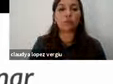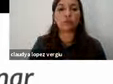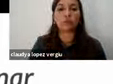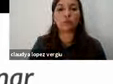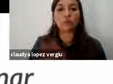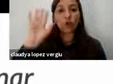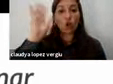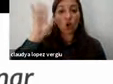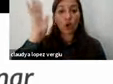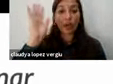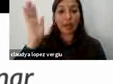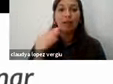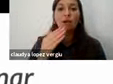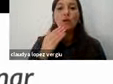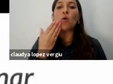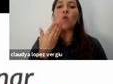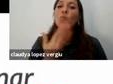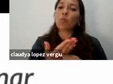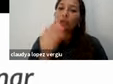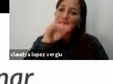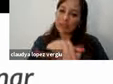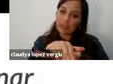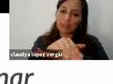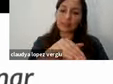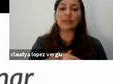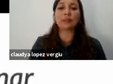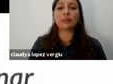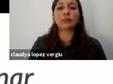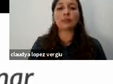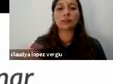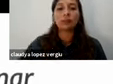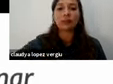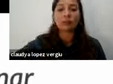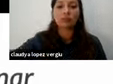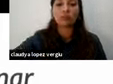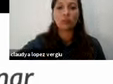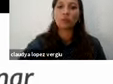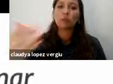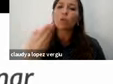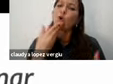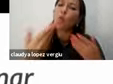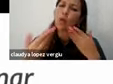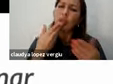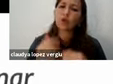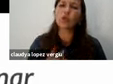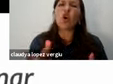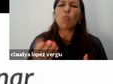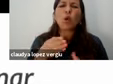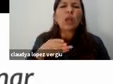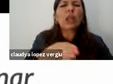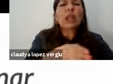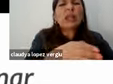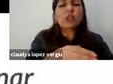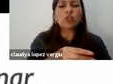Hola, Elizabeth, buenas tardes. Buenas tardes, Melissa. Quisiera, por favor, que nos cuentes cómo se inició la idea